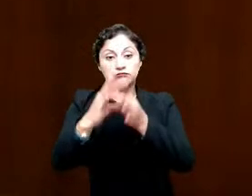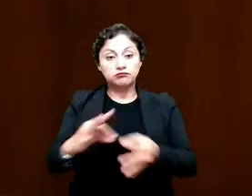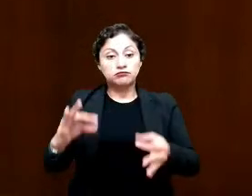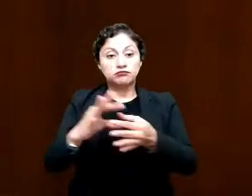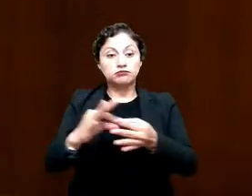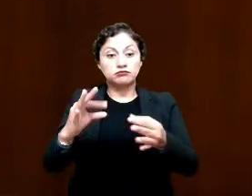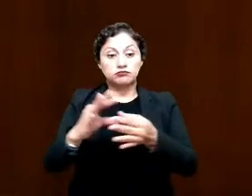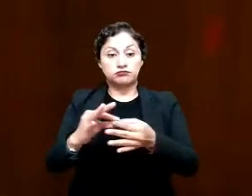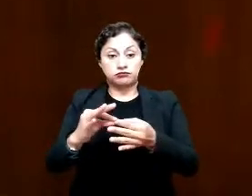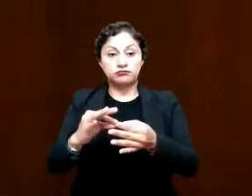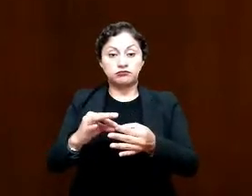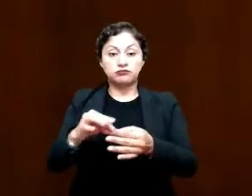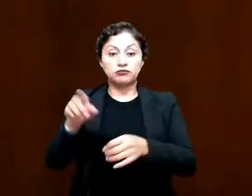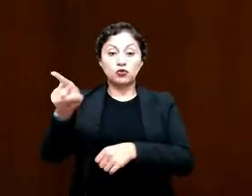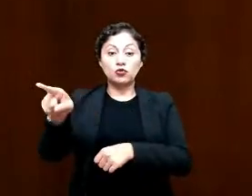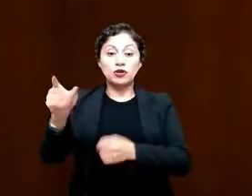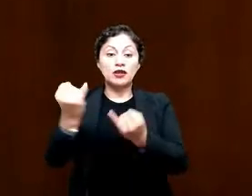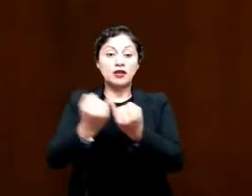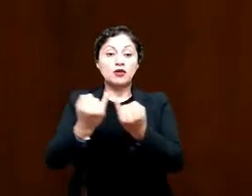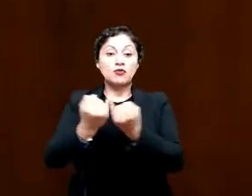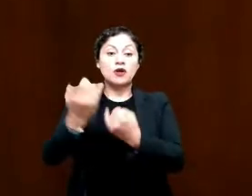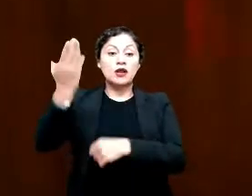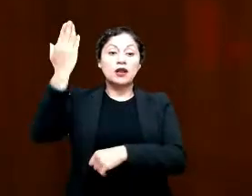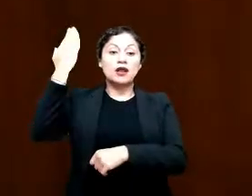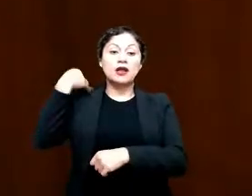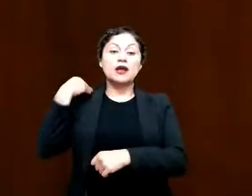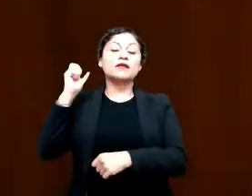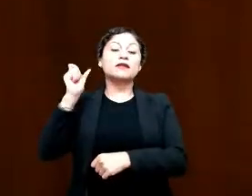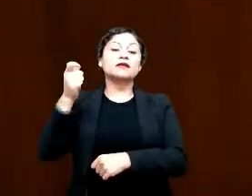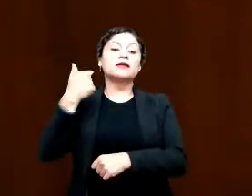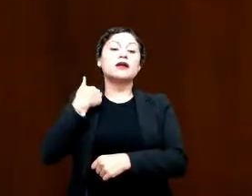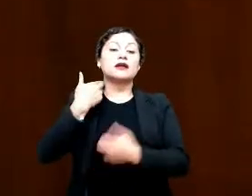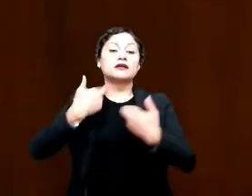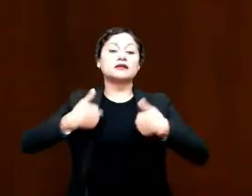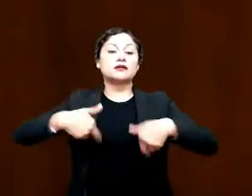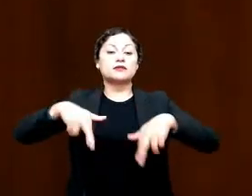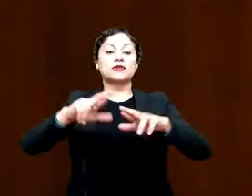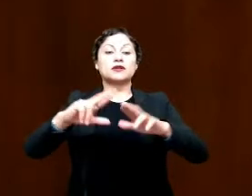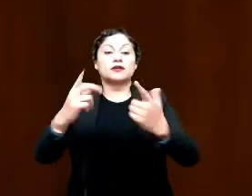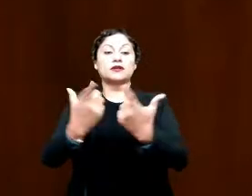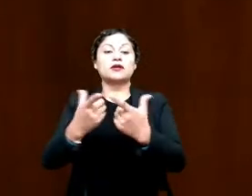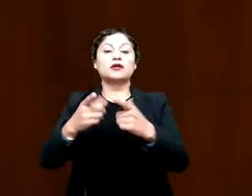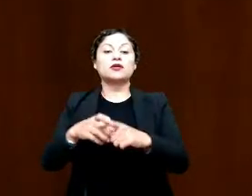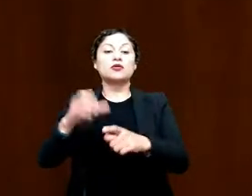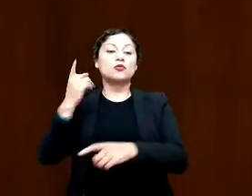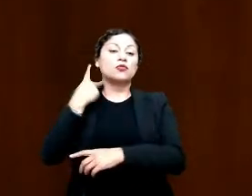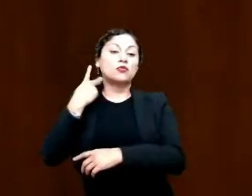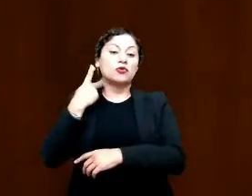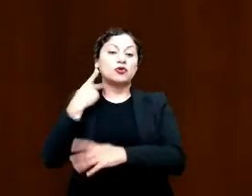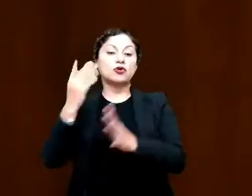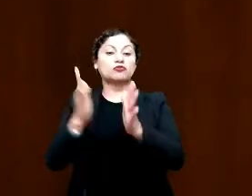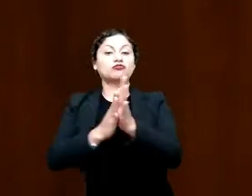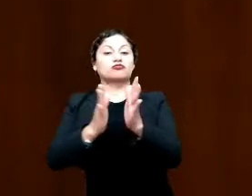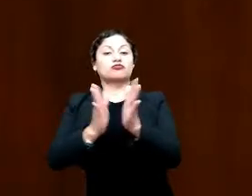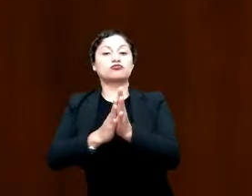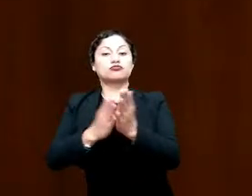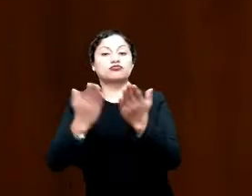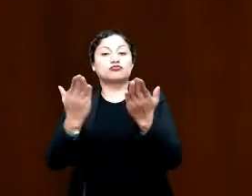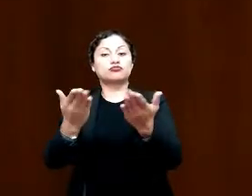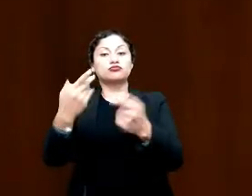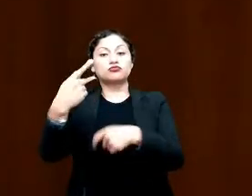hicieron muchas y muchos representantes de los distintos partidos políticos aplaudiendo su informe en aquel